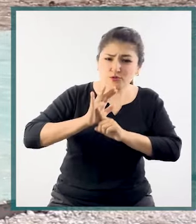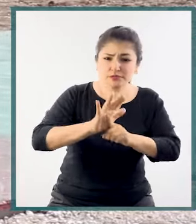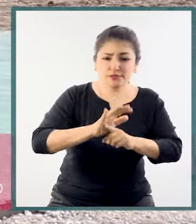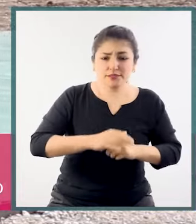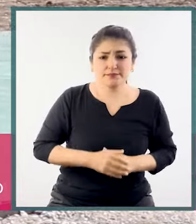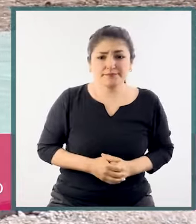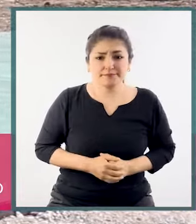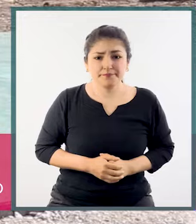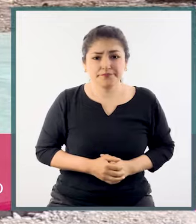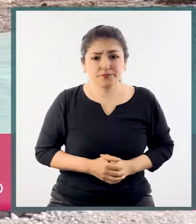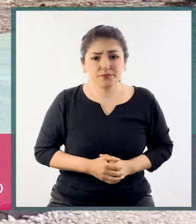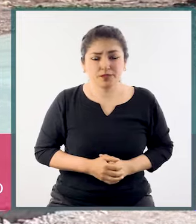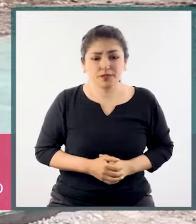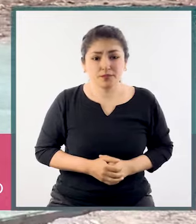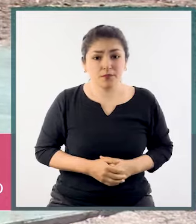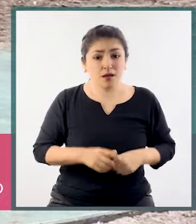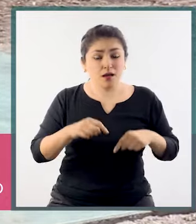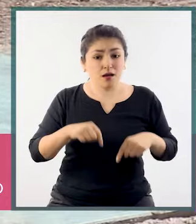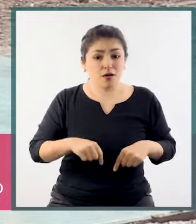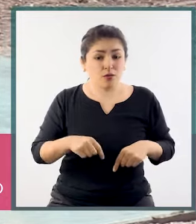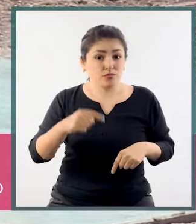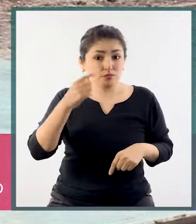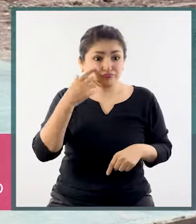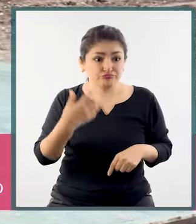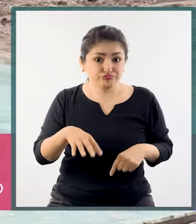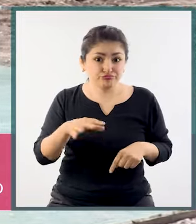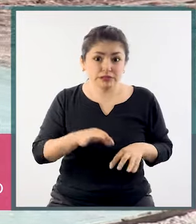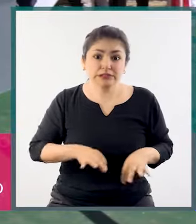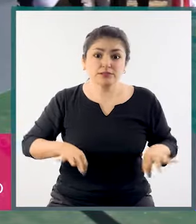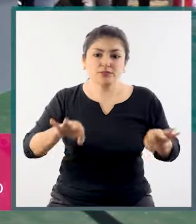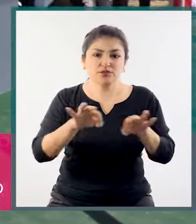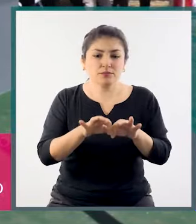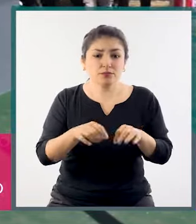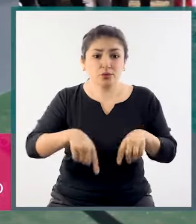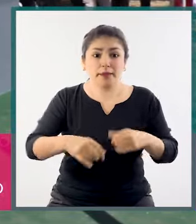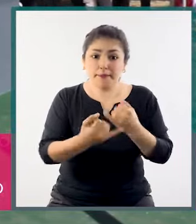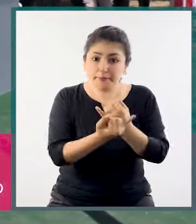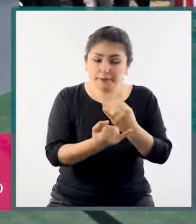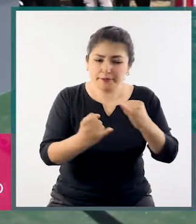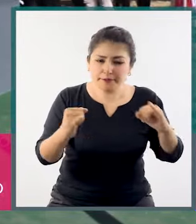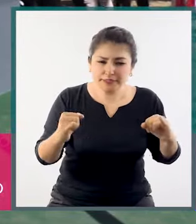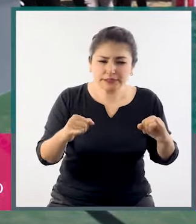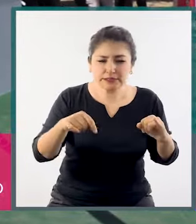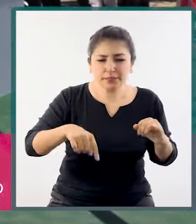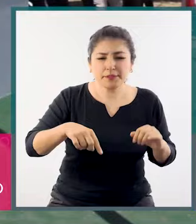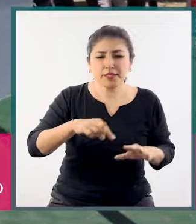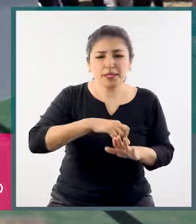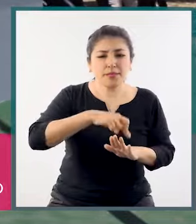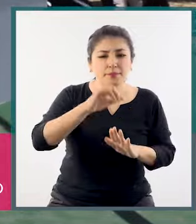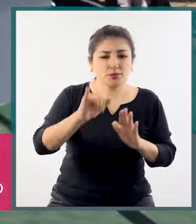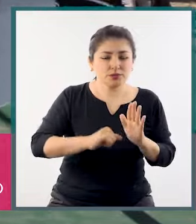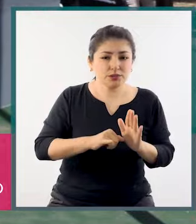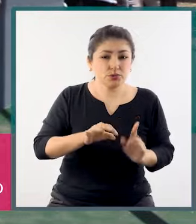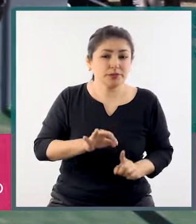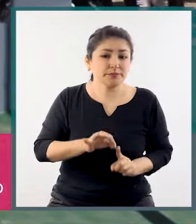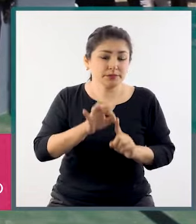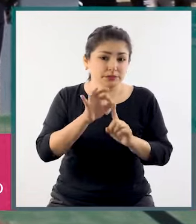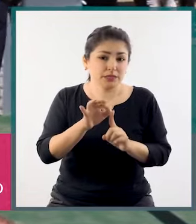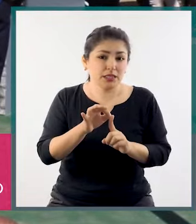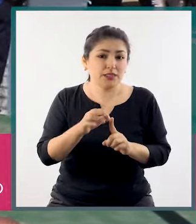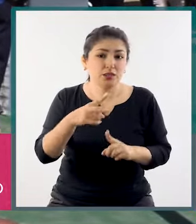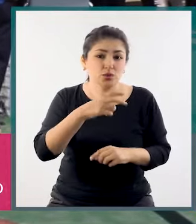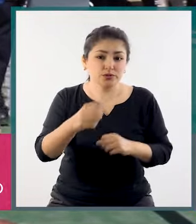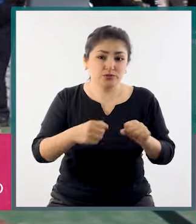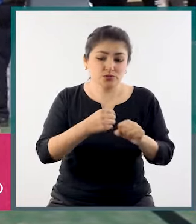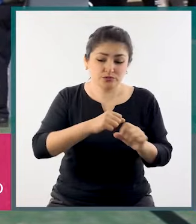1800. Bueno, en esta efeméride muy, muy importante para la consolidación de la independencia, el Proyecto Especial Bicentenario ha entregado a la comunidad de Rancas